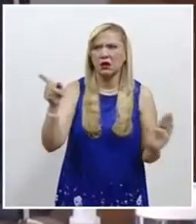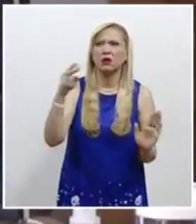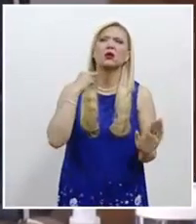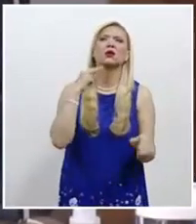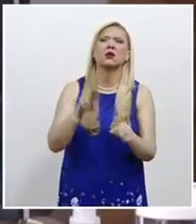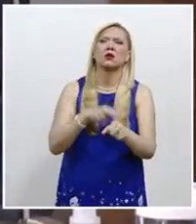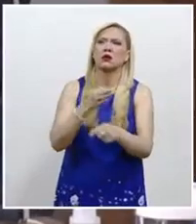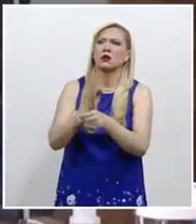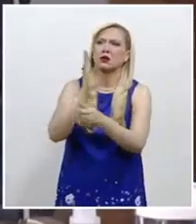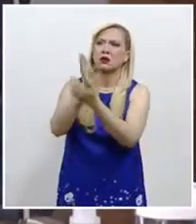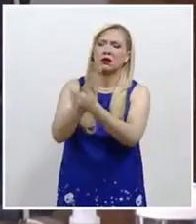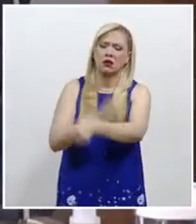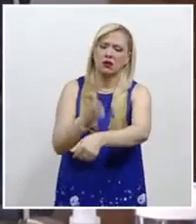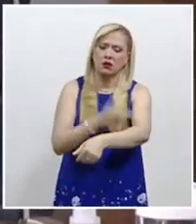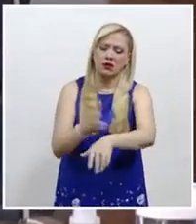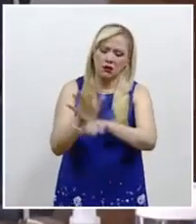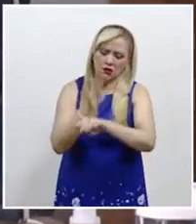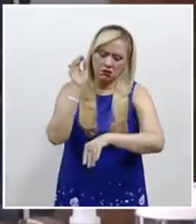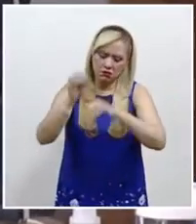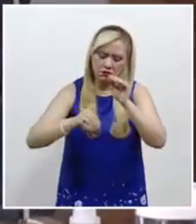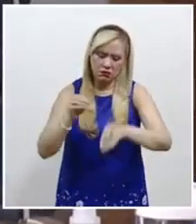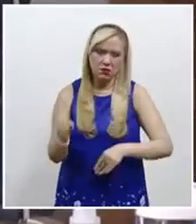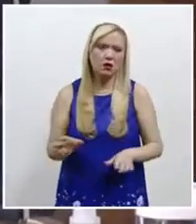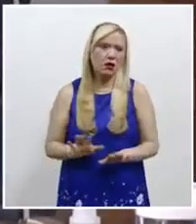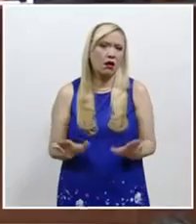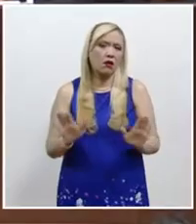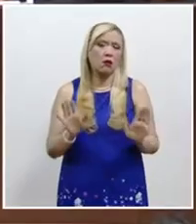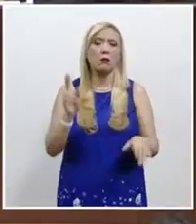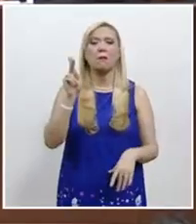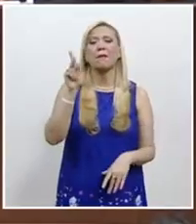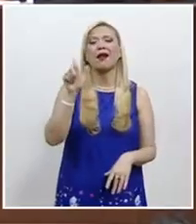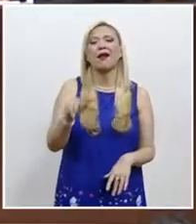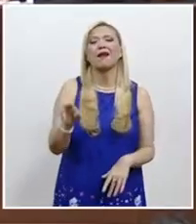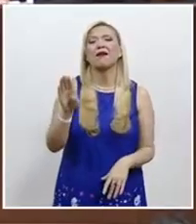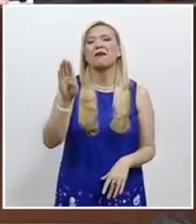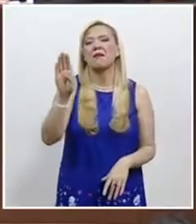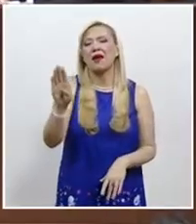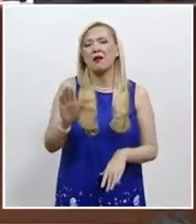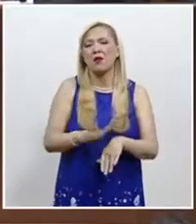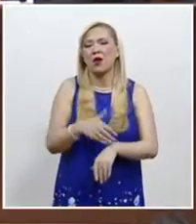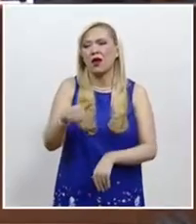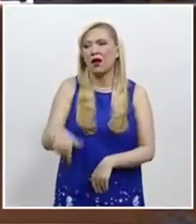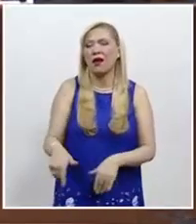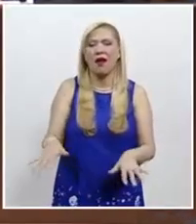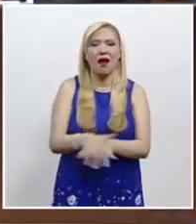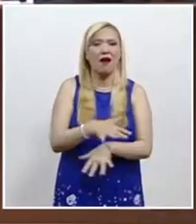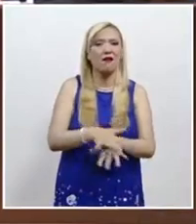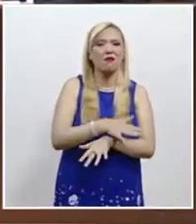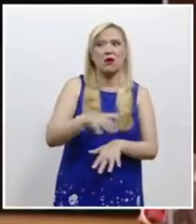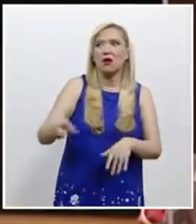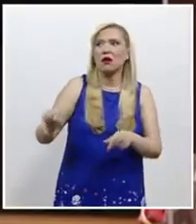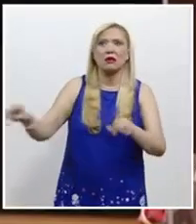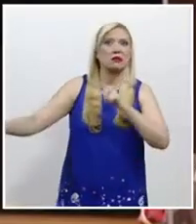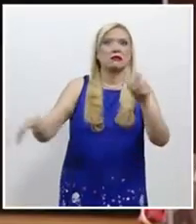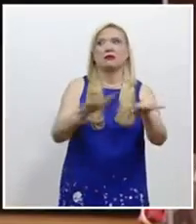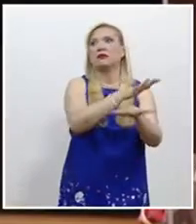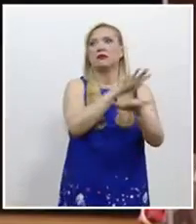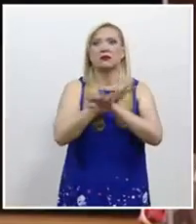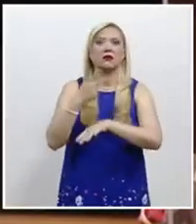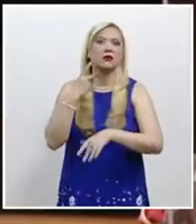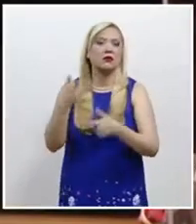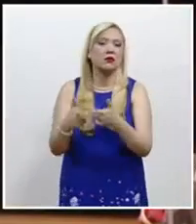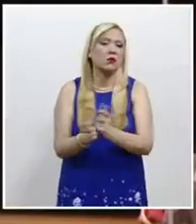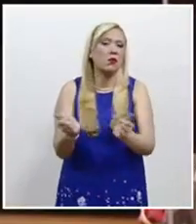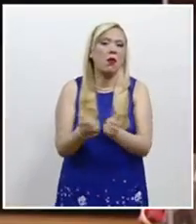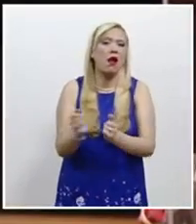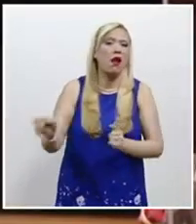actuales derivados de la inminente aprobación del Plan B. 2 de los magistrados votaron en contra del proyecto. Difiero en